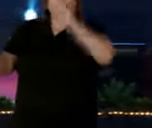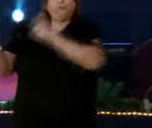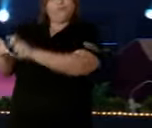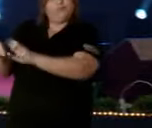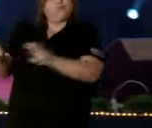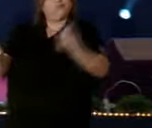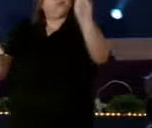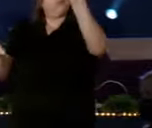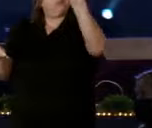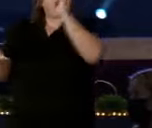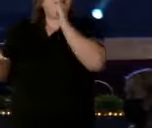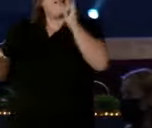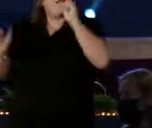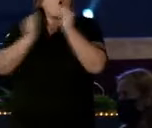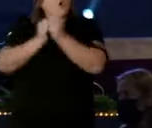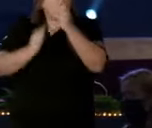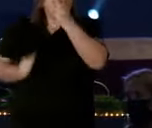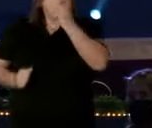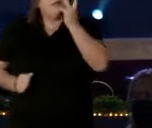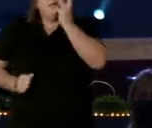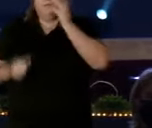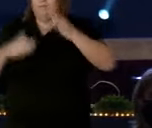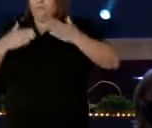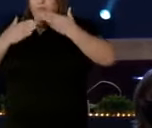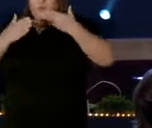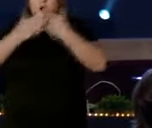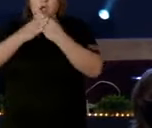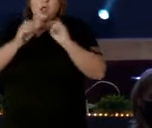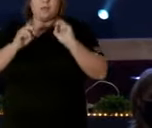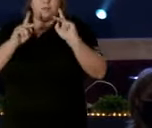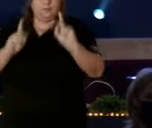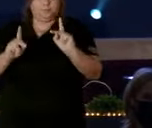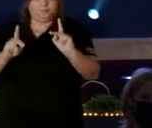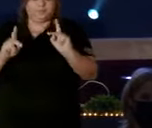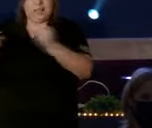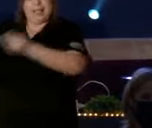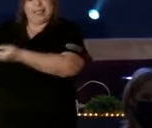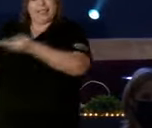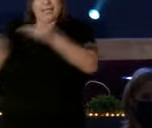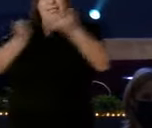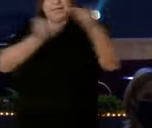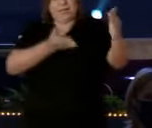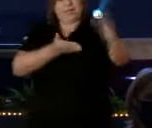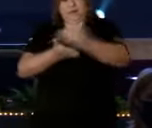Wanda. ¡Qué privilegio! Trae todos los diezmos a la alfolí, ¿hay alimento dónde?